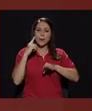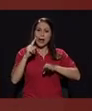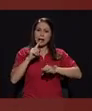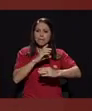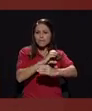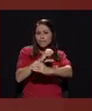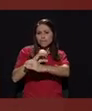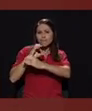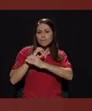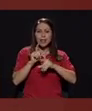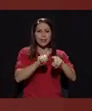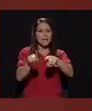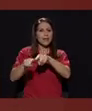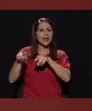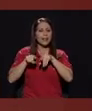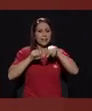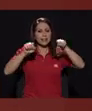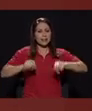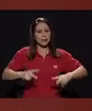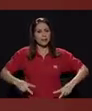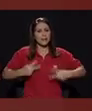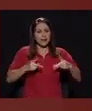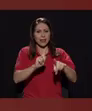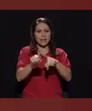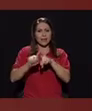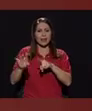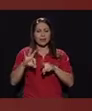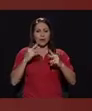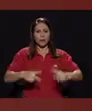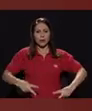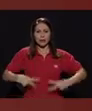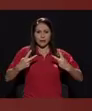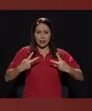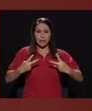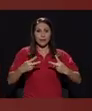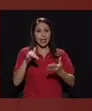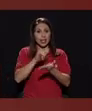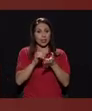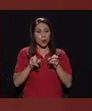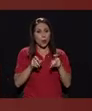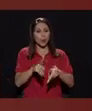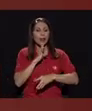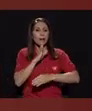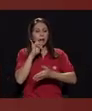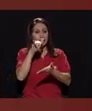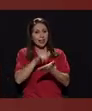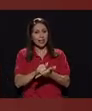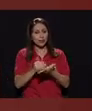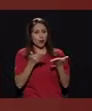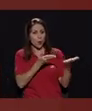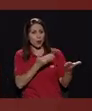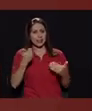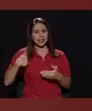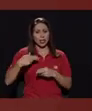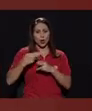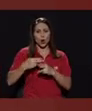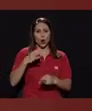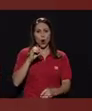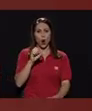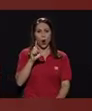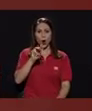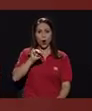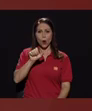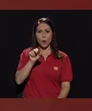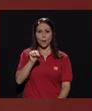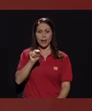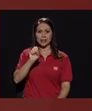el mantenimiento de diferentes ecosistemas y de especies. De eso vamos a hablar en esta oportunidad y para ello nos acompañan el señor